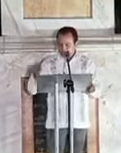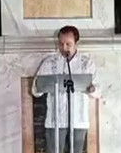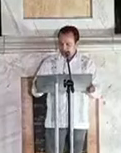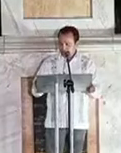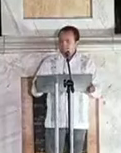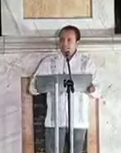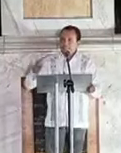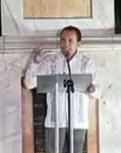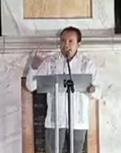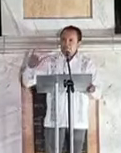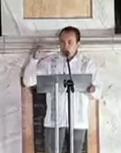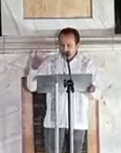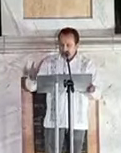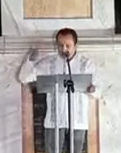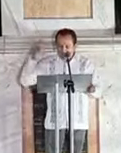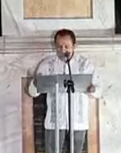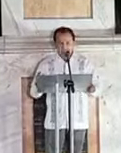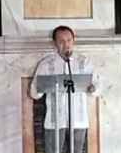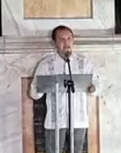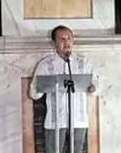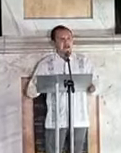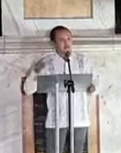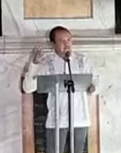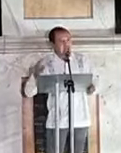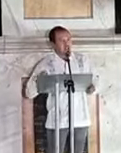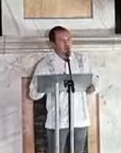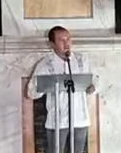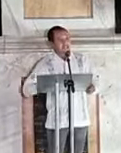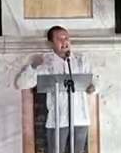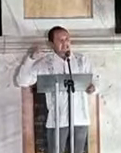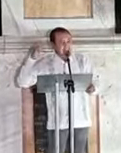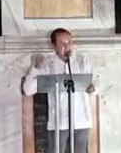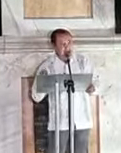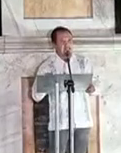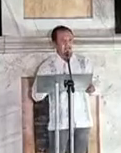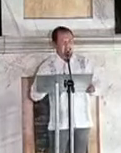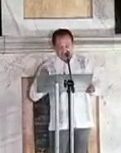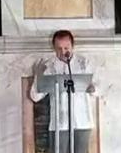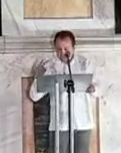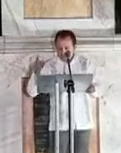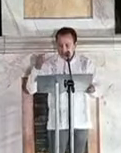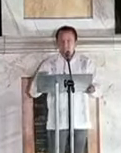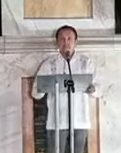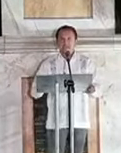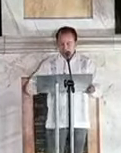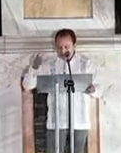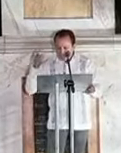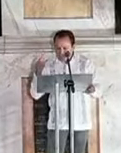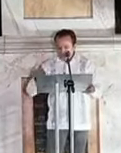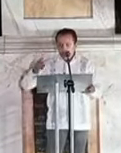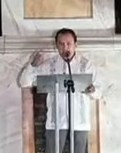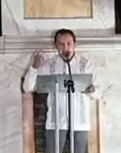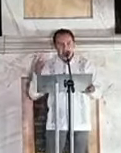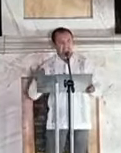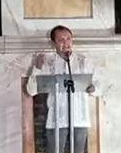falsedades, sigan violando la ley, abusando de la necesidad de la gente,